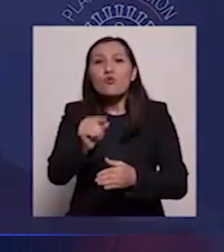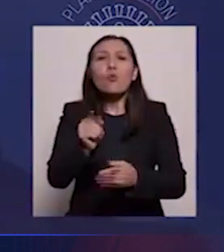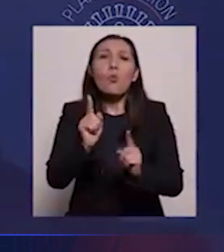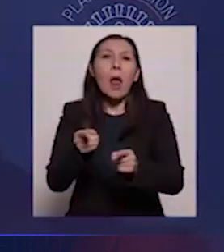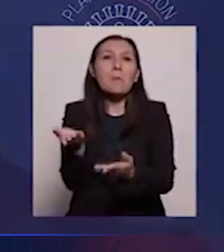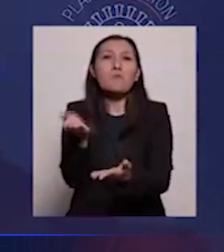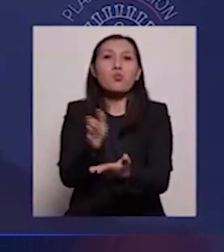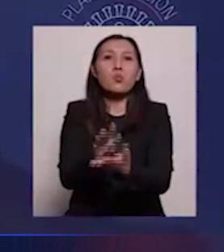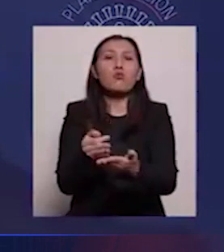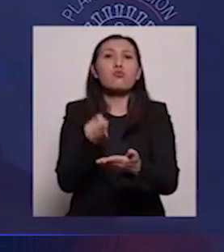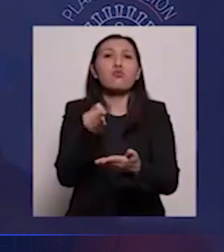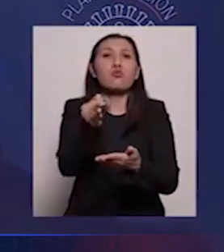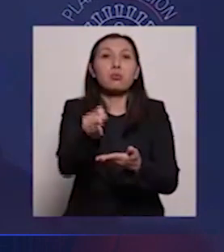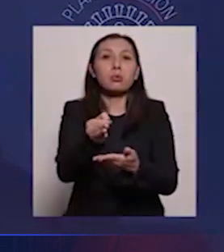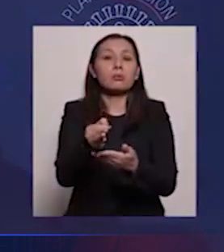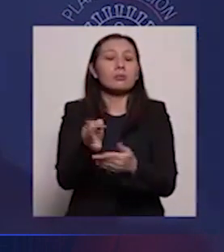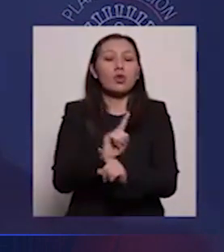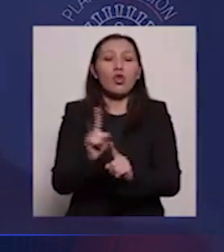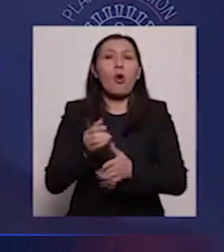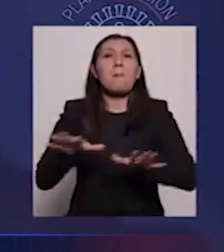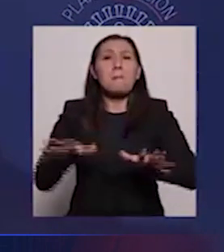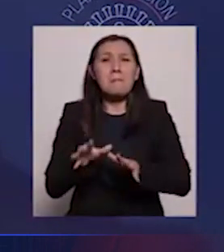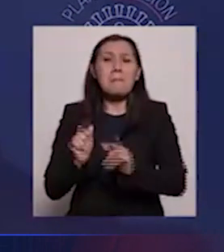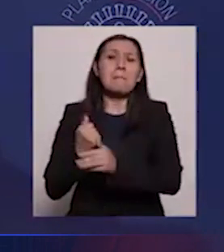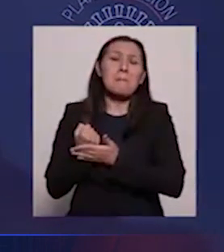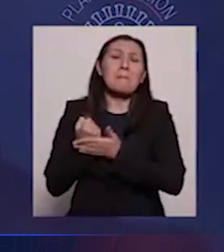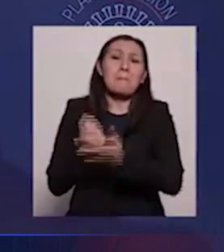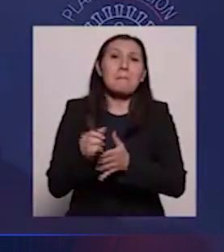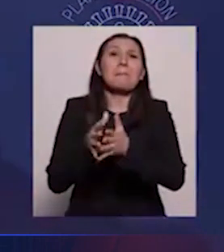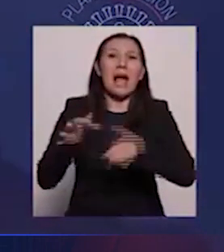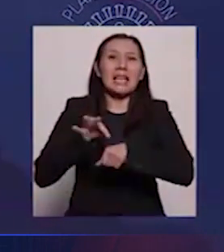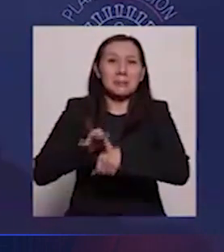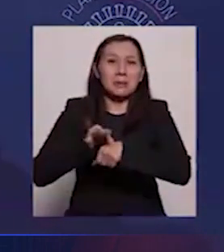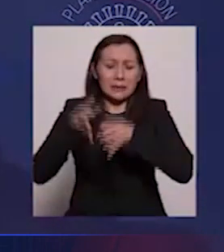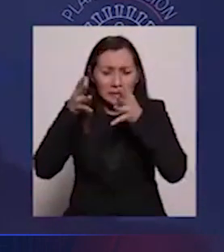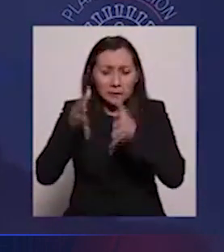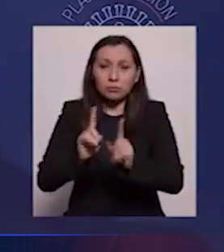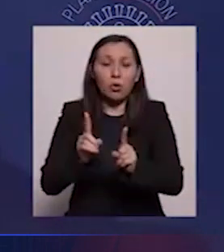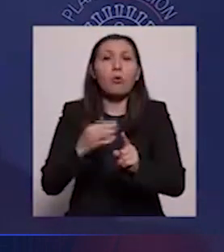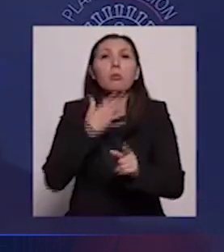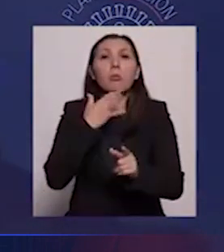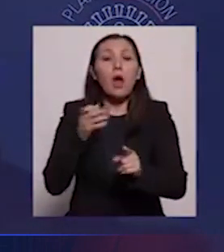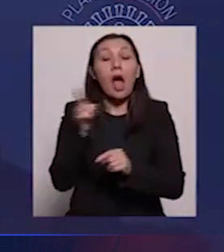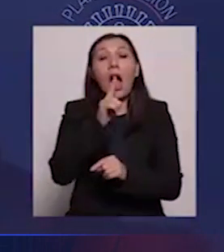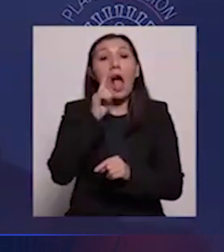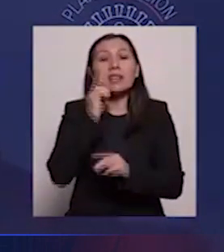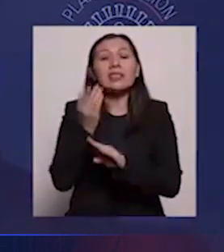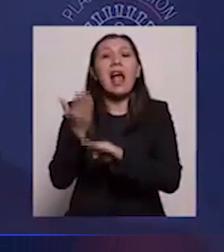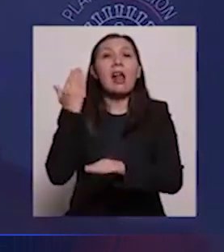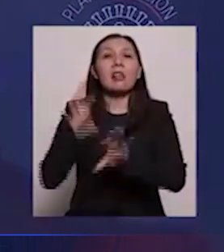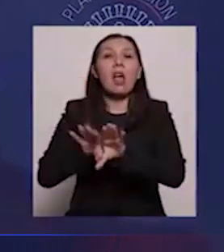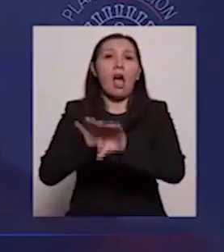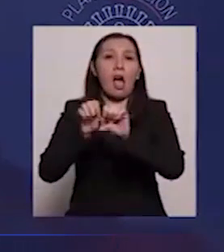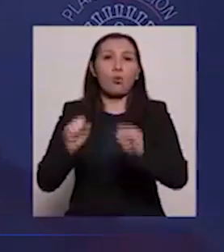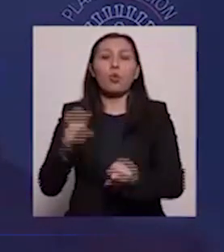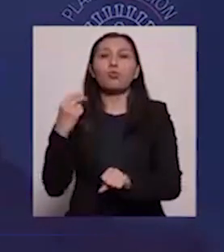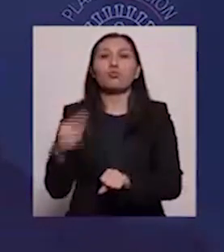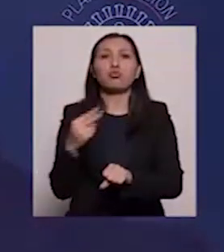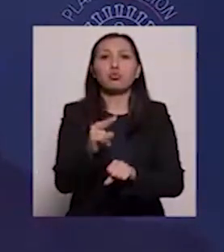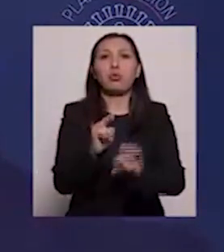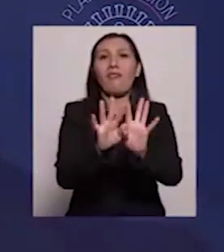cuales no se hicieron esfuerzos terapéuticos máximos porque así estaba acordado con